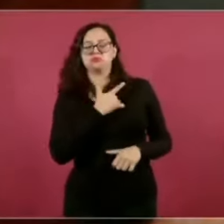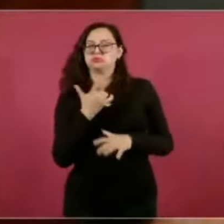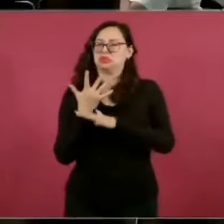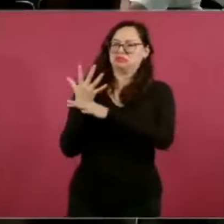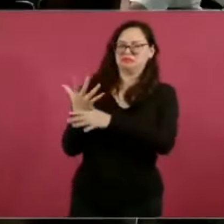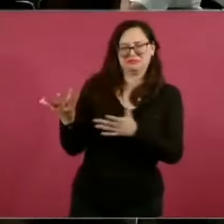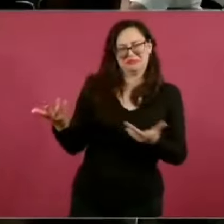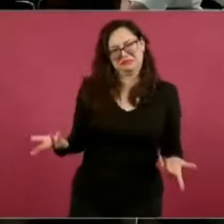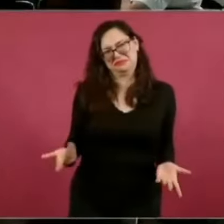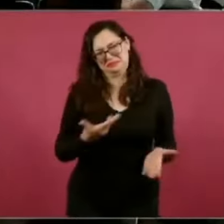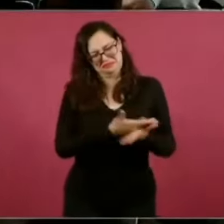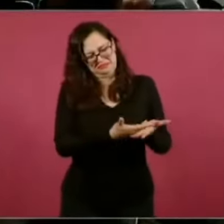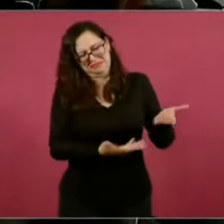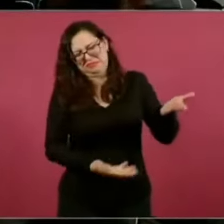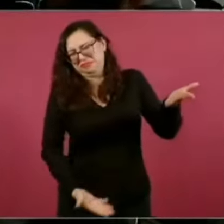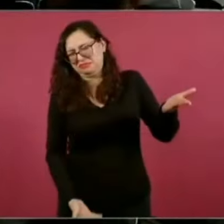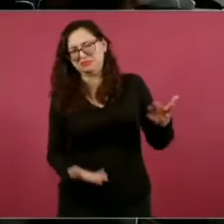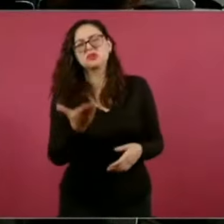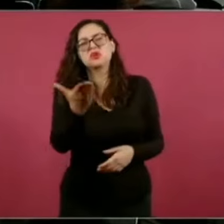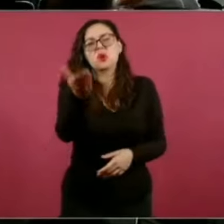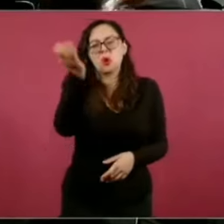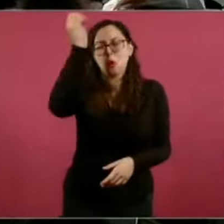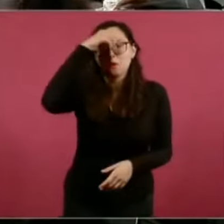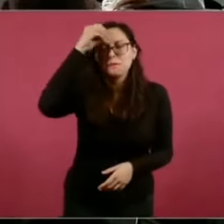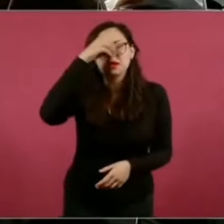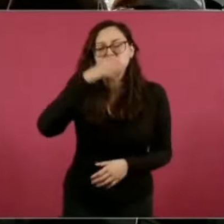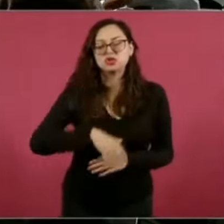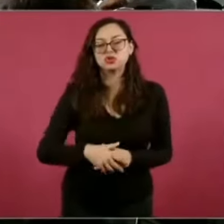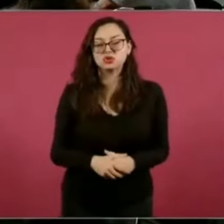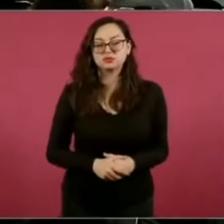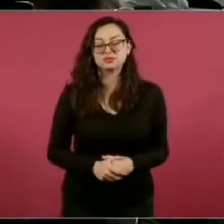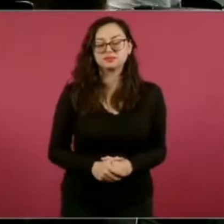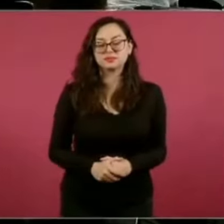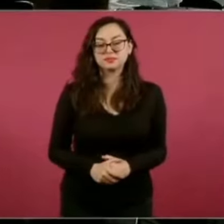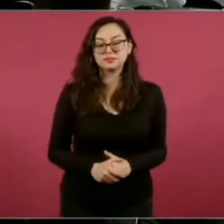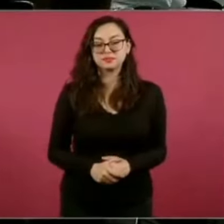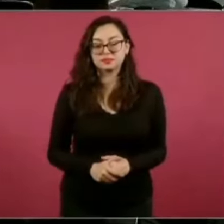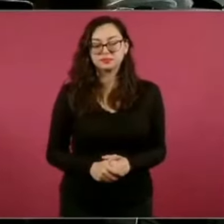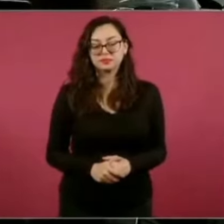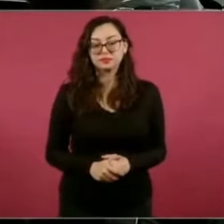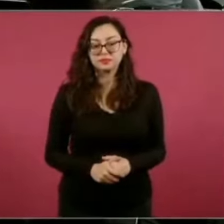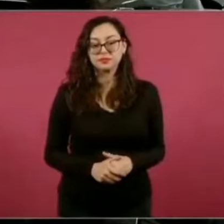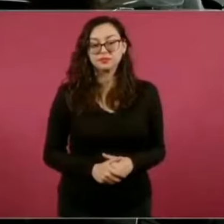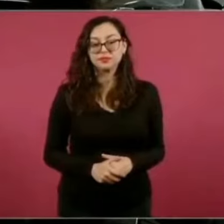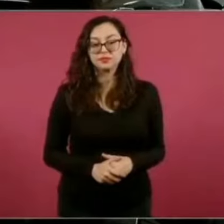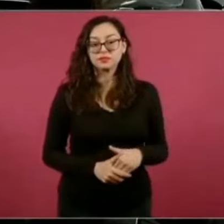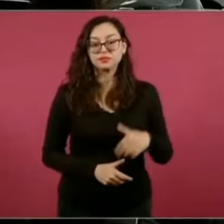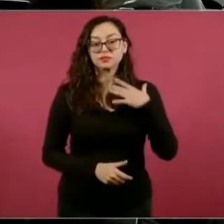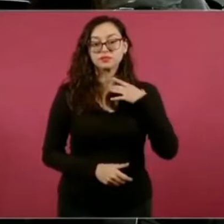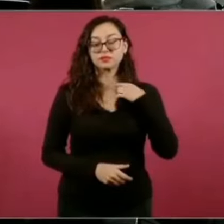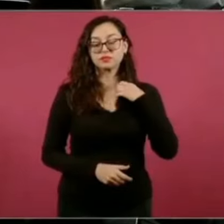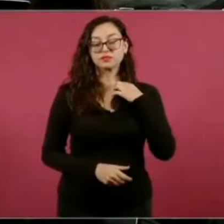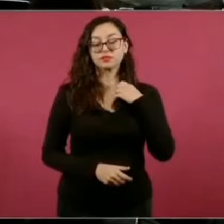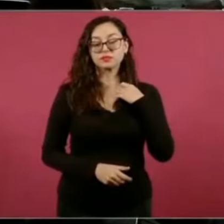por favor. Bueno, yo creo que se debe de